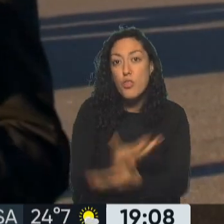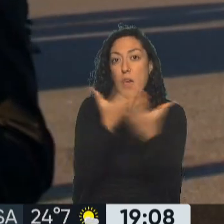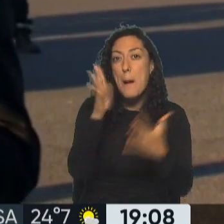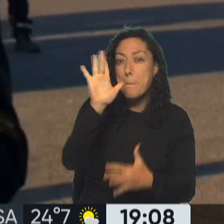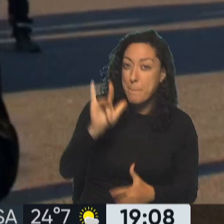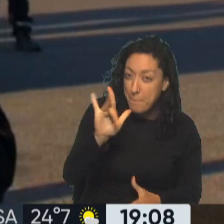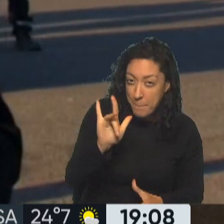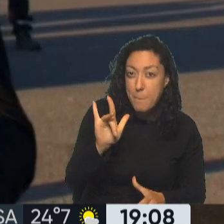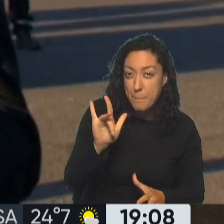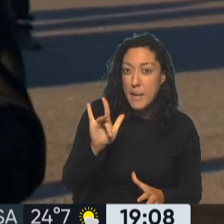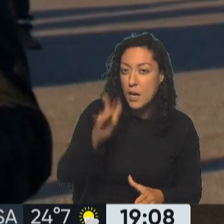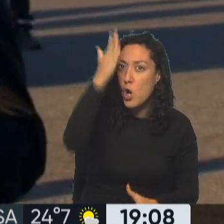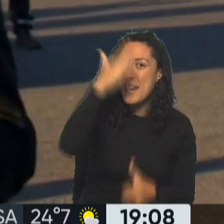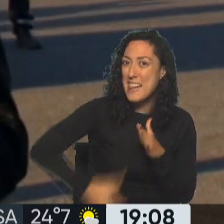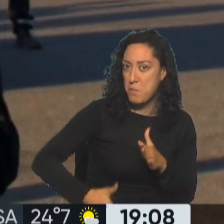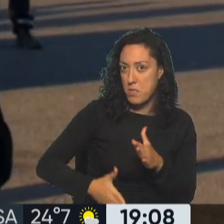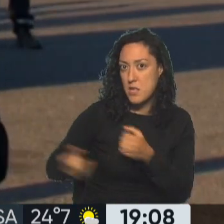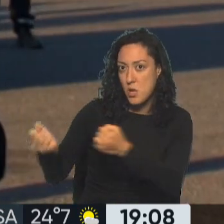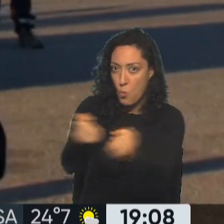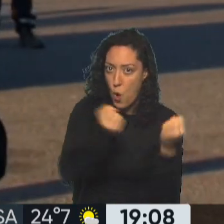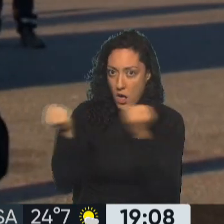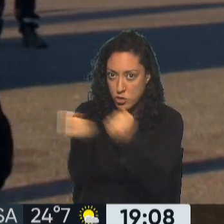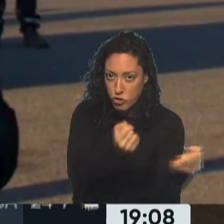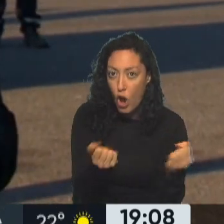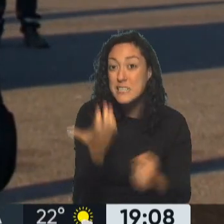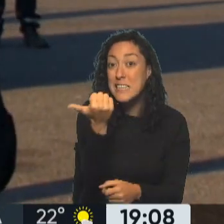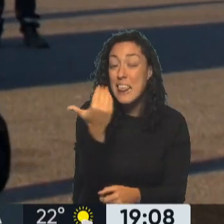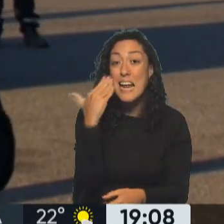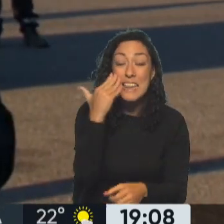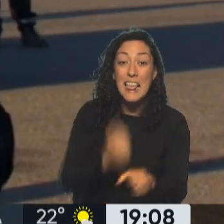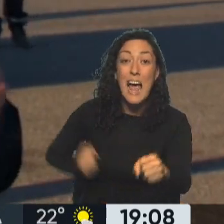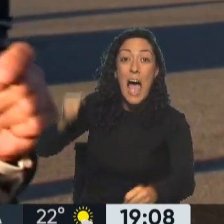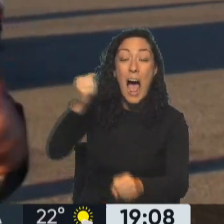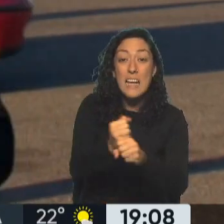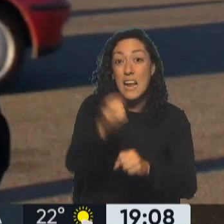tienen circulación restringida a partir de las 18 horas y hasta las